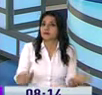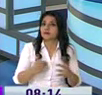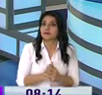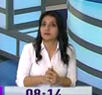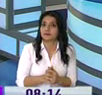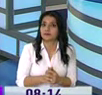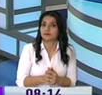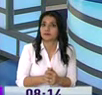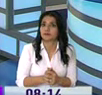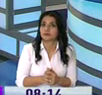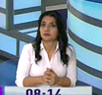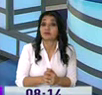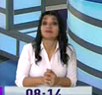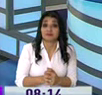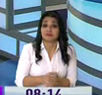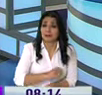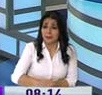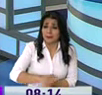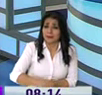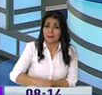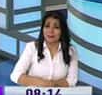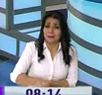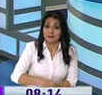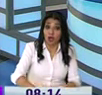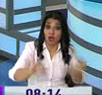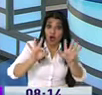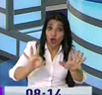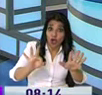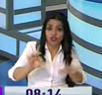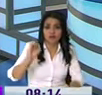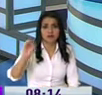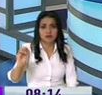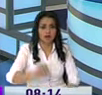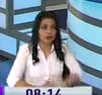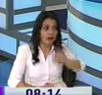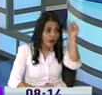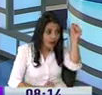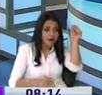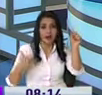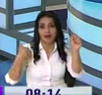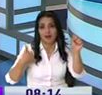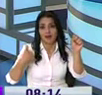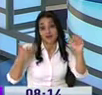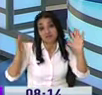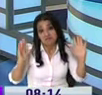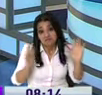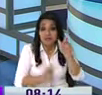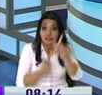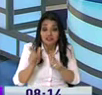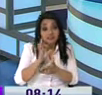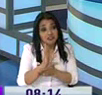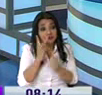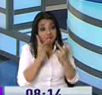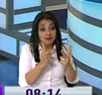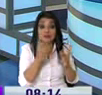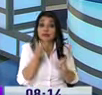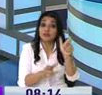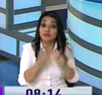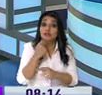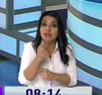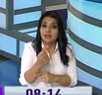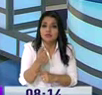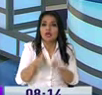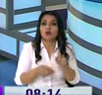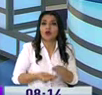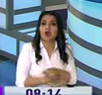pasó? Le goleó 8-0. Dios mío. Y ahí mucha gente, lo que dicen, nosotros no somos testigos de eso, mucha gente dice que hubo mano negra